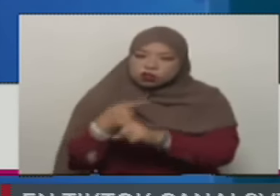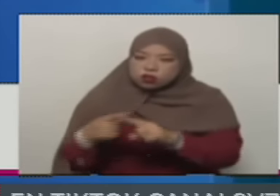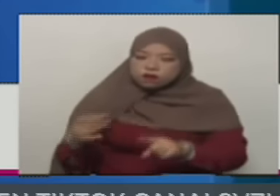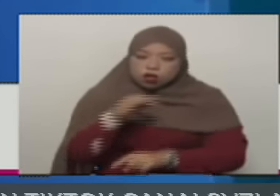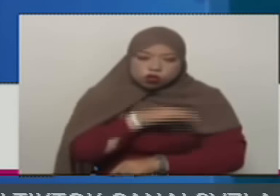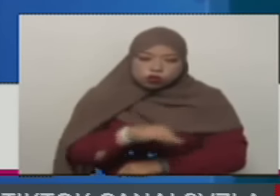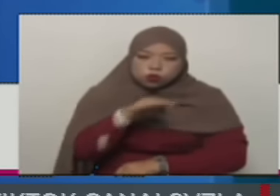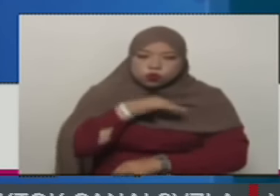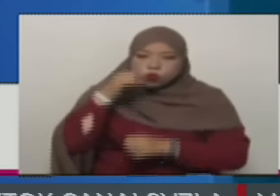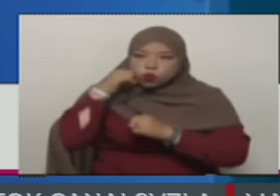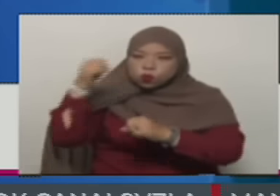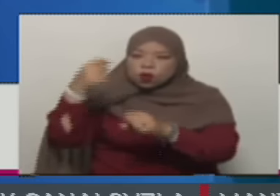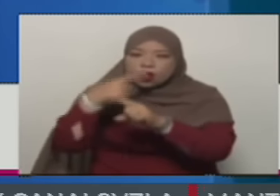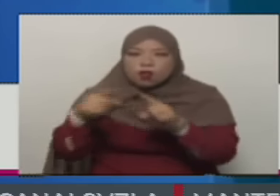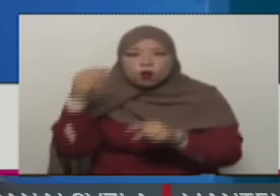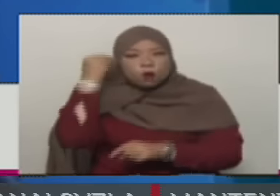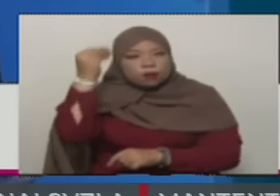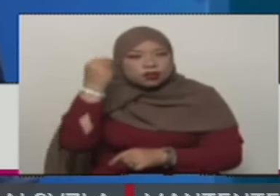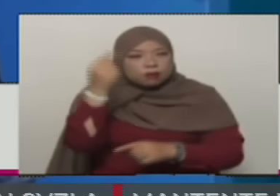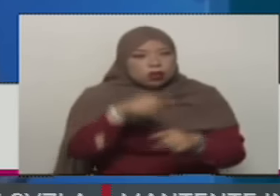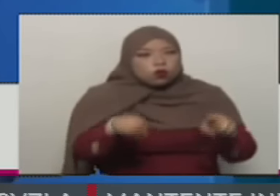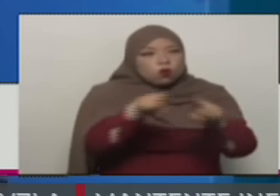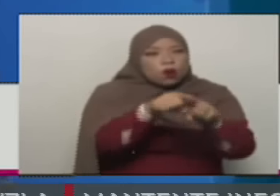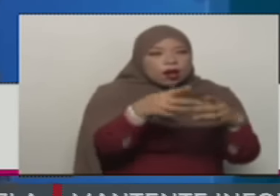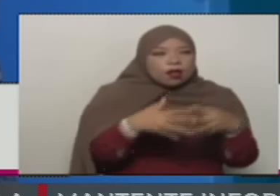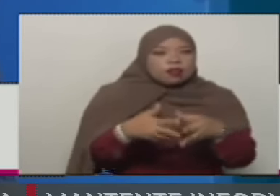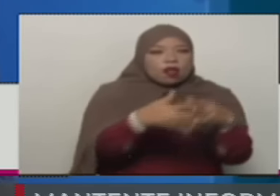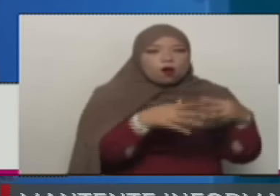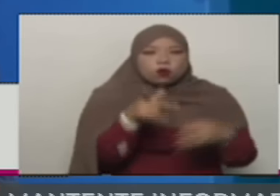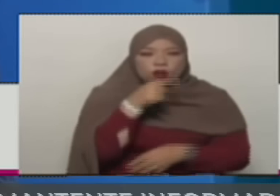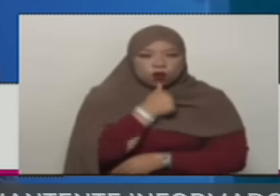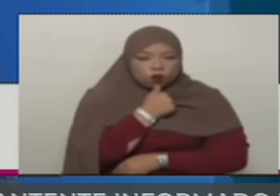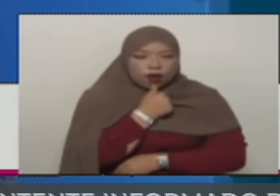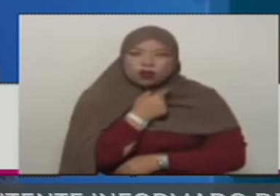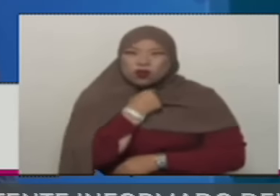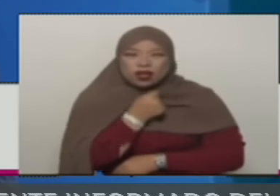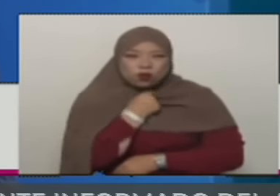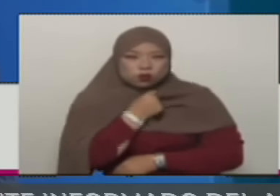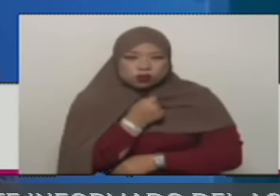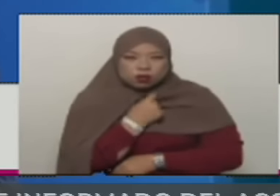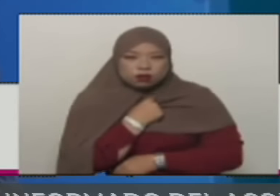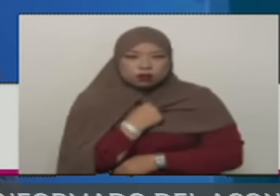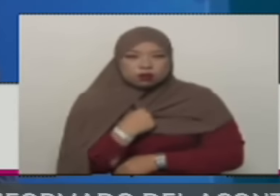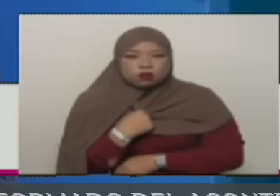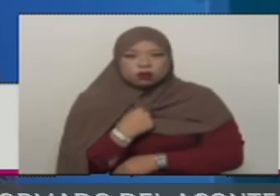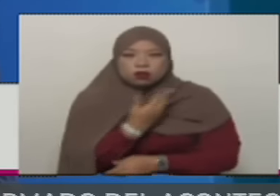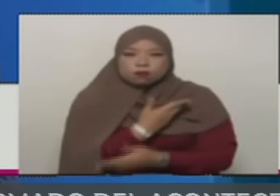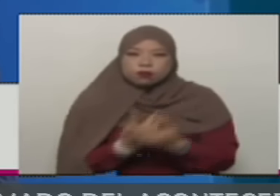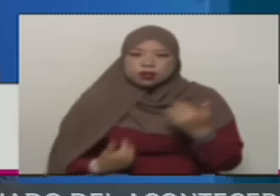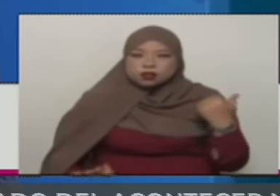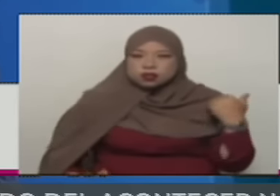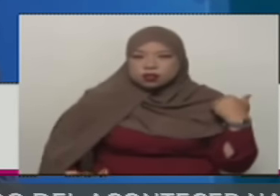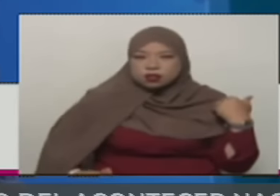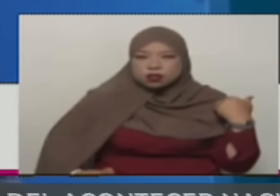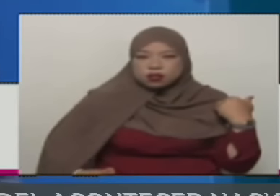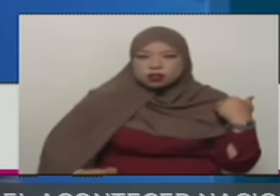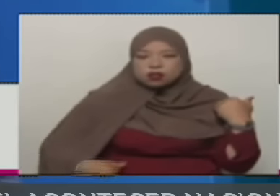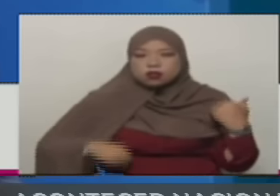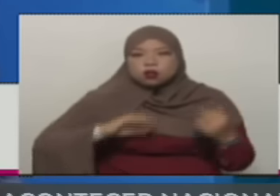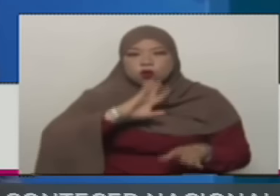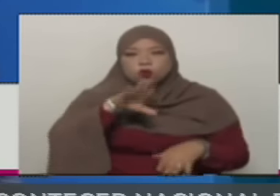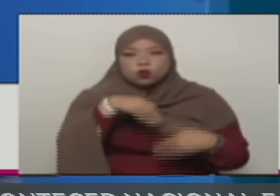salga de sus cánones y sus mandatos. Por eso apuntan a nuestra hermana presidenta Xiomara